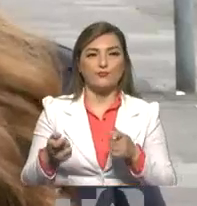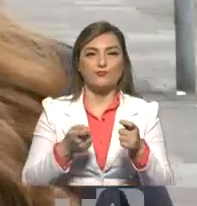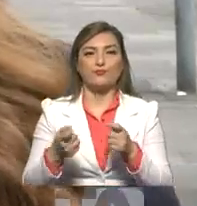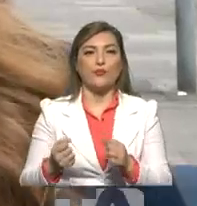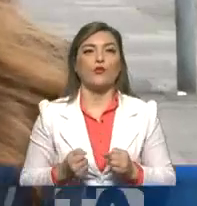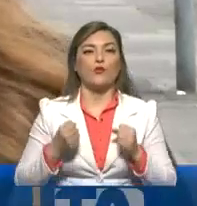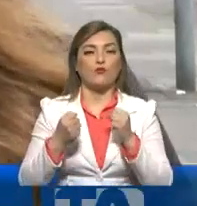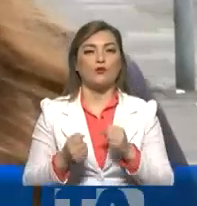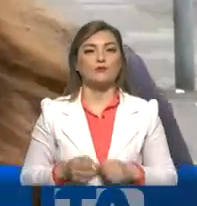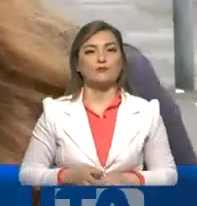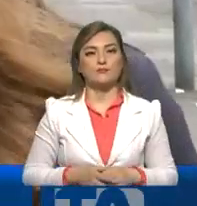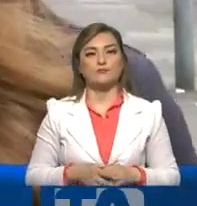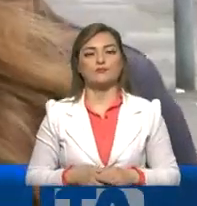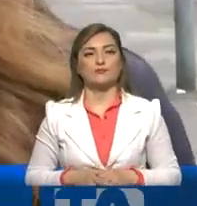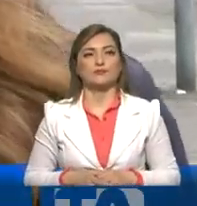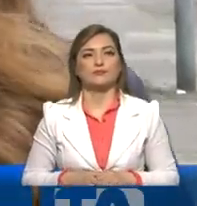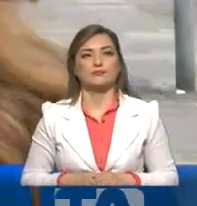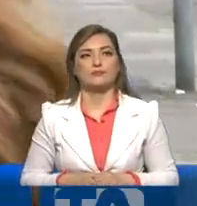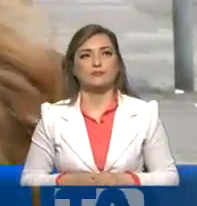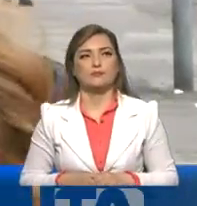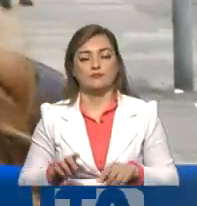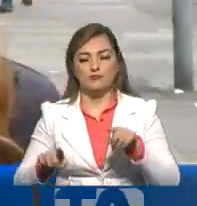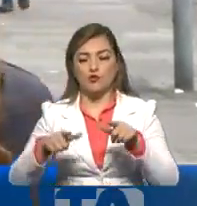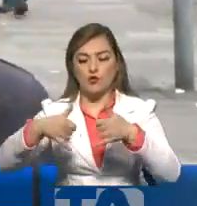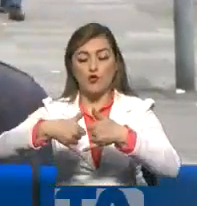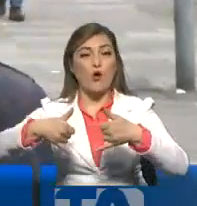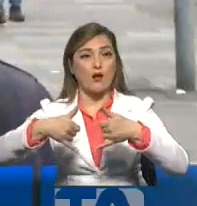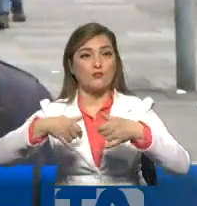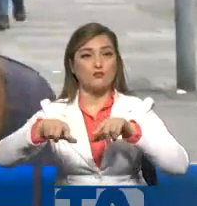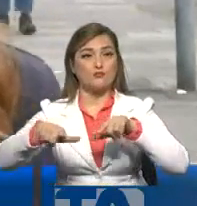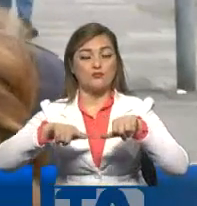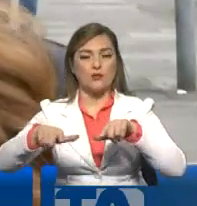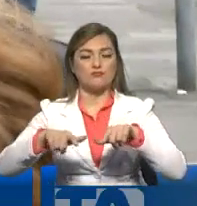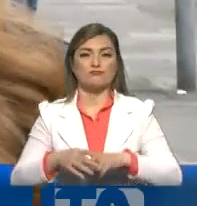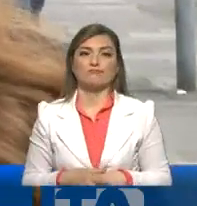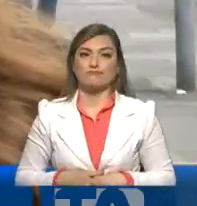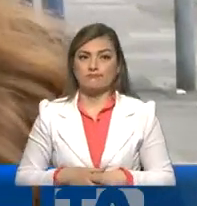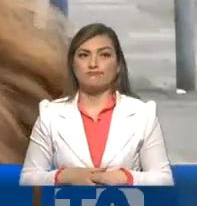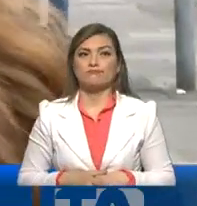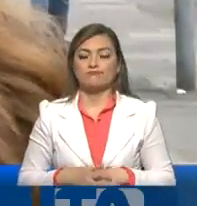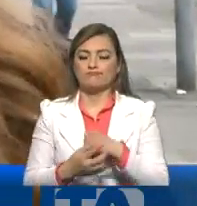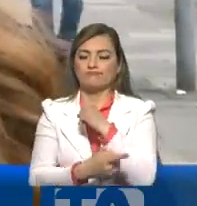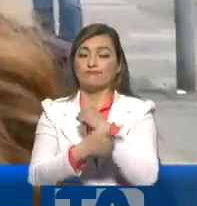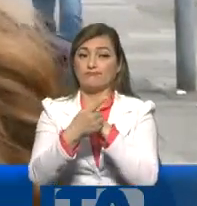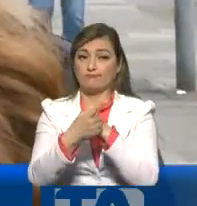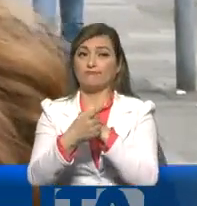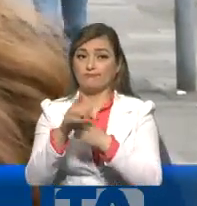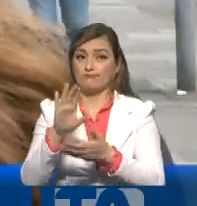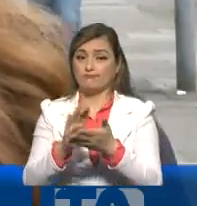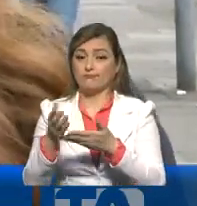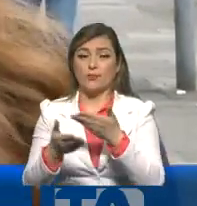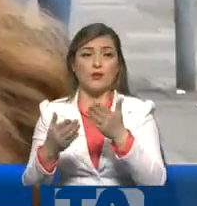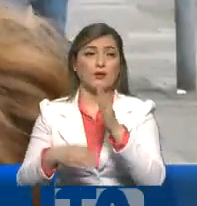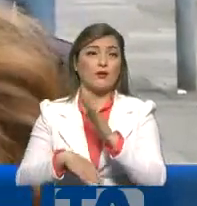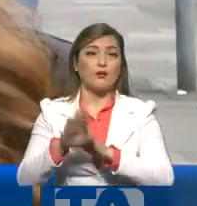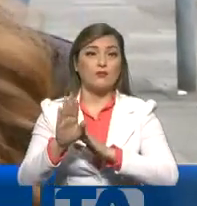importante señalar que en algunos locales comerciales hemos levantado los actos de inicio. Al centro comercial como tal, hemos verificado que la gran mayoría,